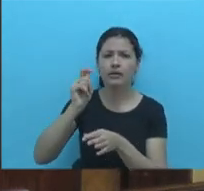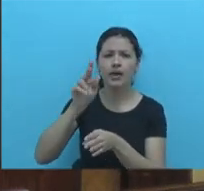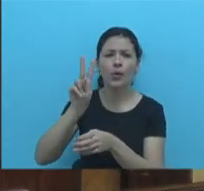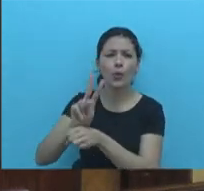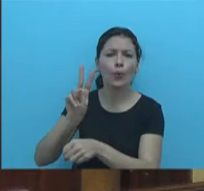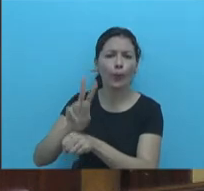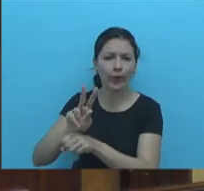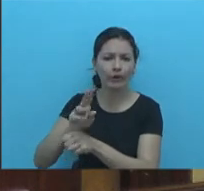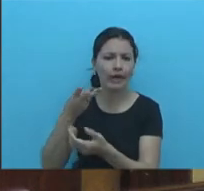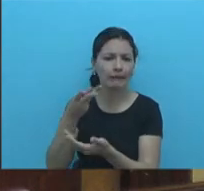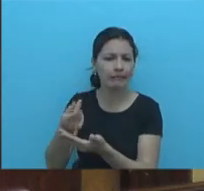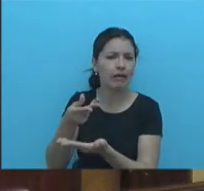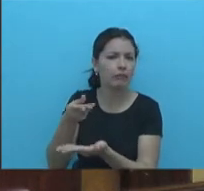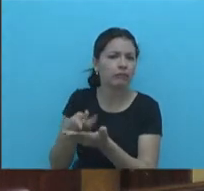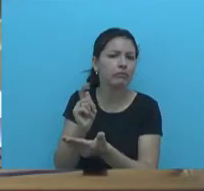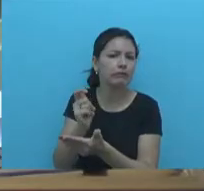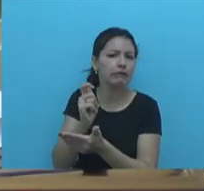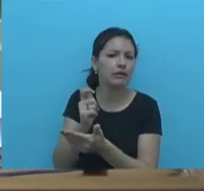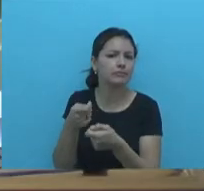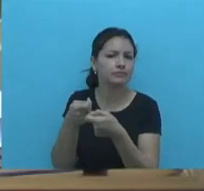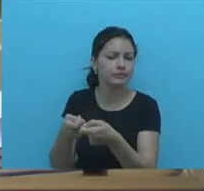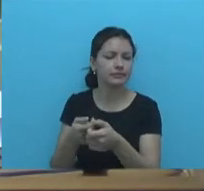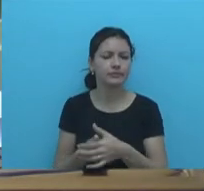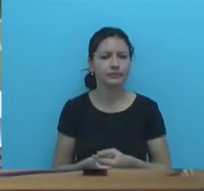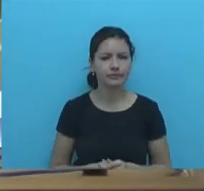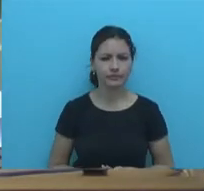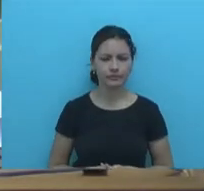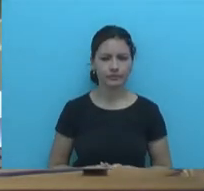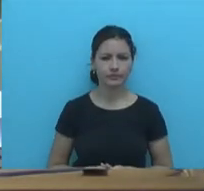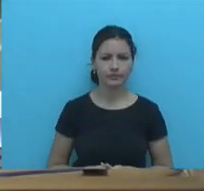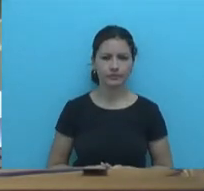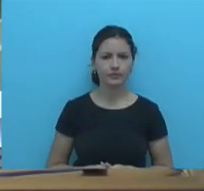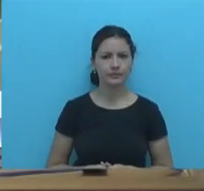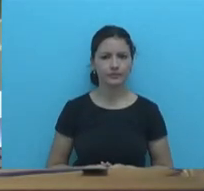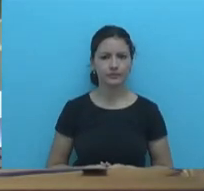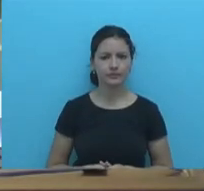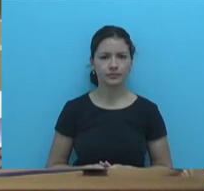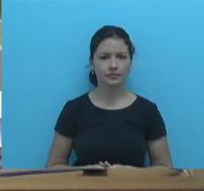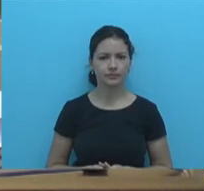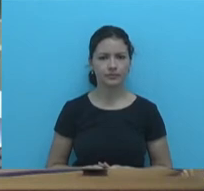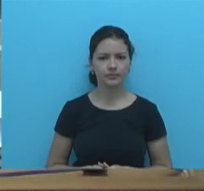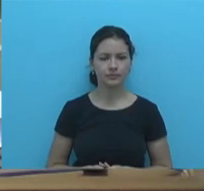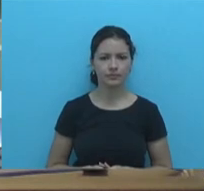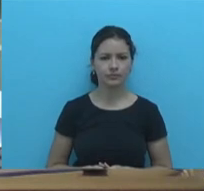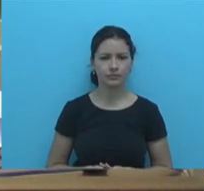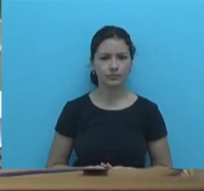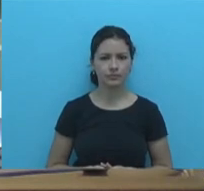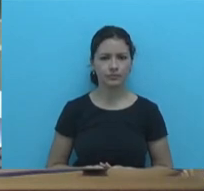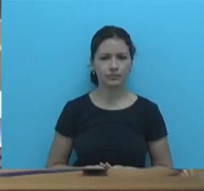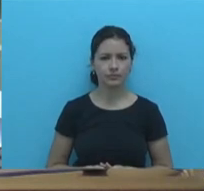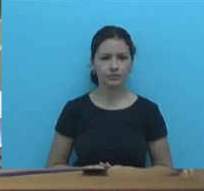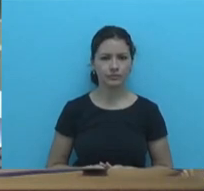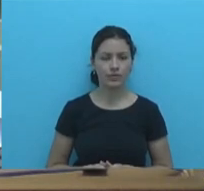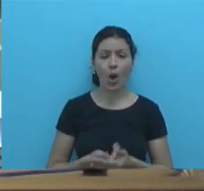Sí, diputada. Un artículo en el que diga que si el caballo está en buen estado, que pueda ser